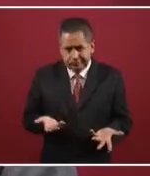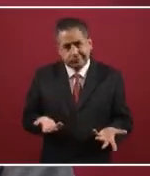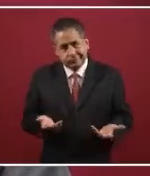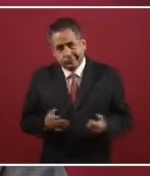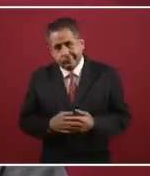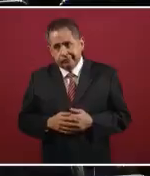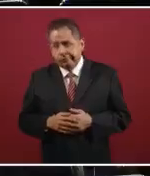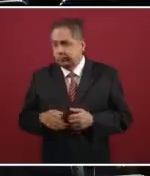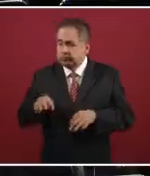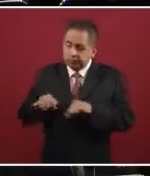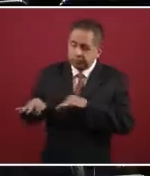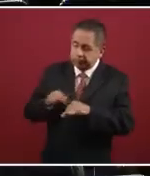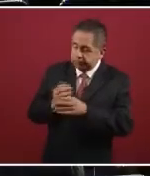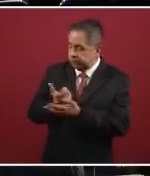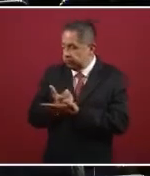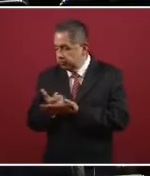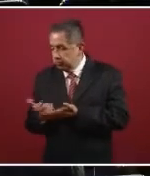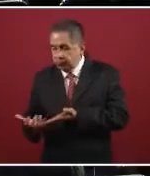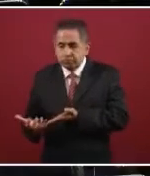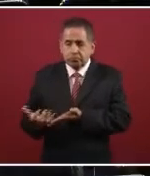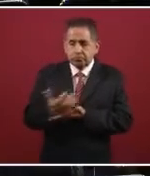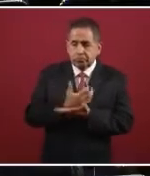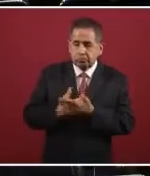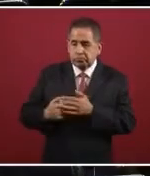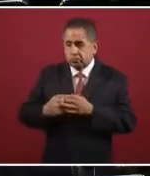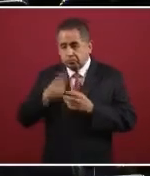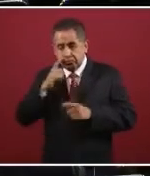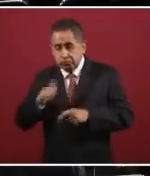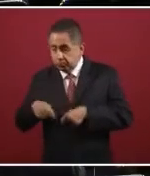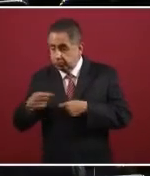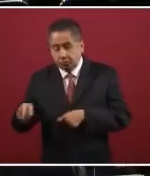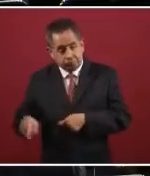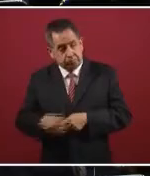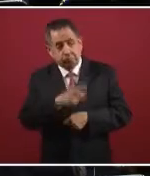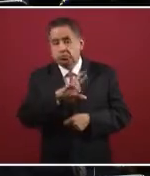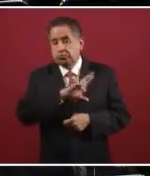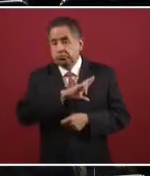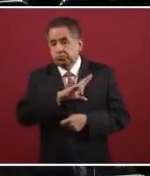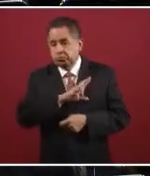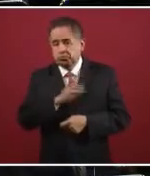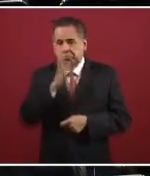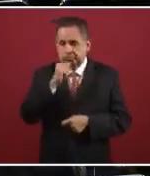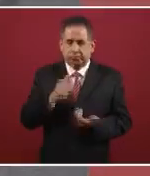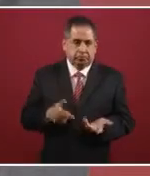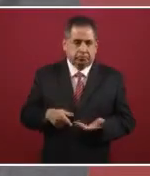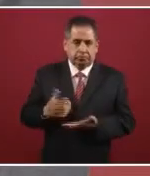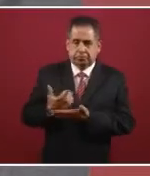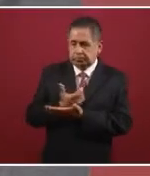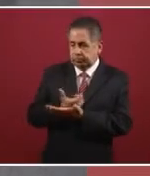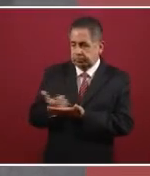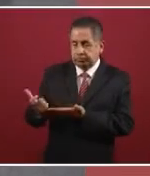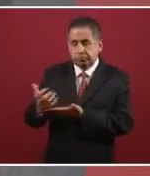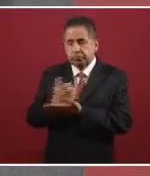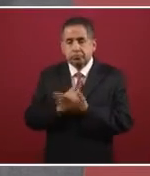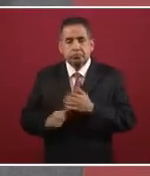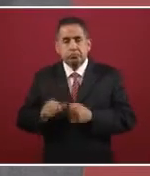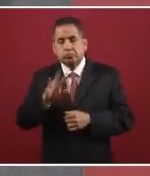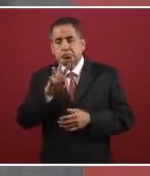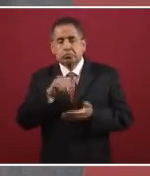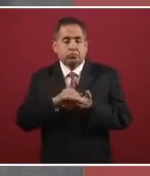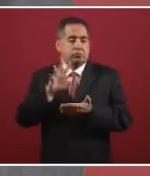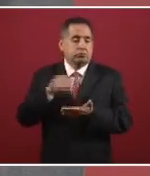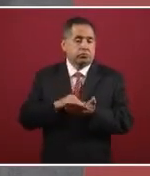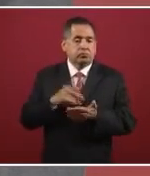El salario de un trabajador promedio es de 4, 5 mil